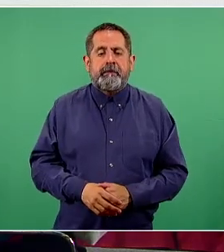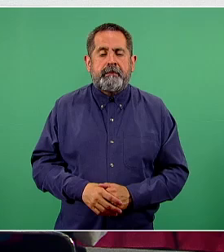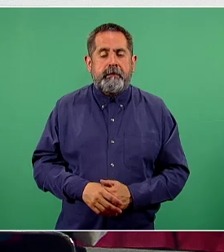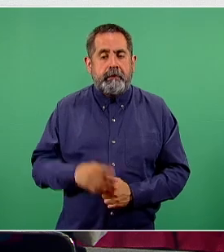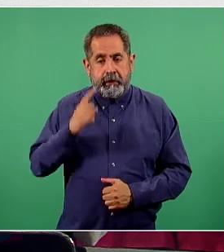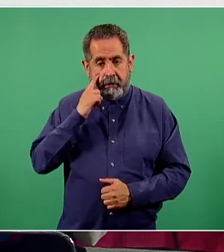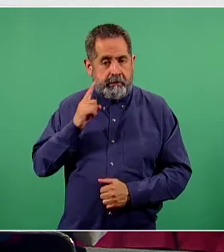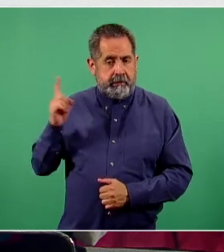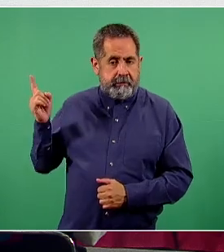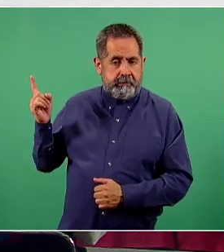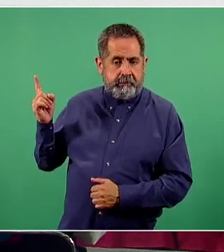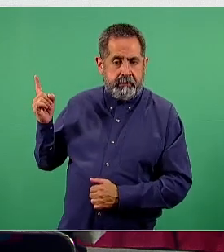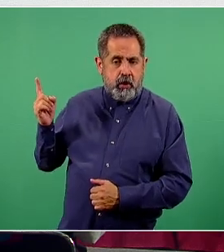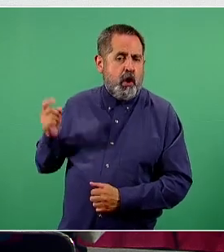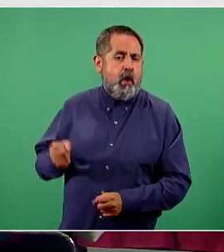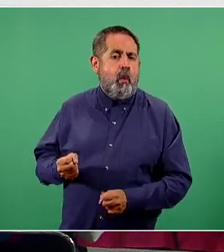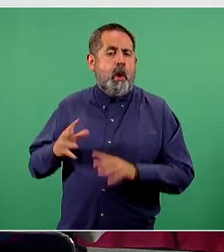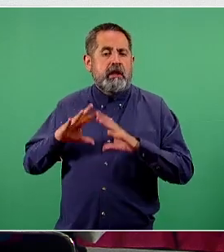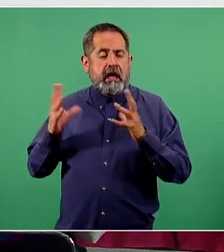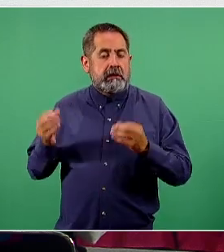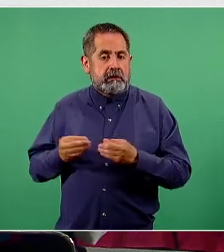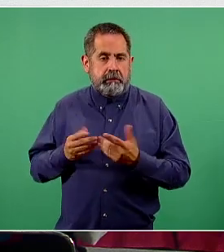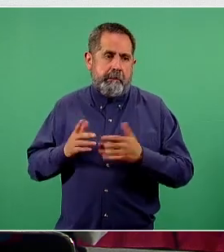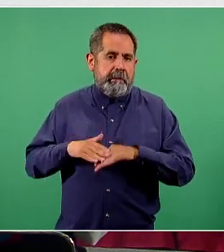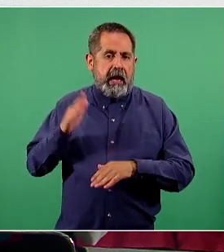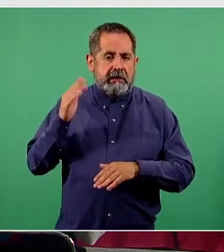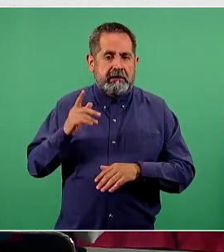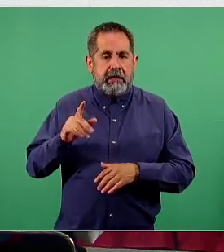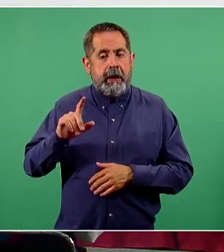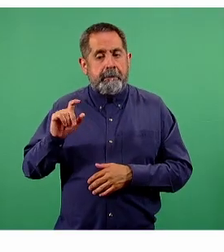Aquí está cómo queda la distribución, ya creció el número,